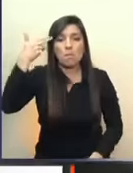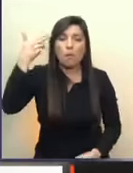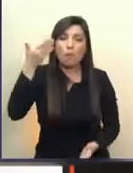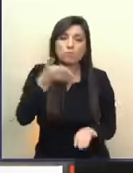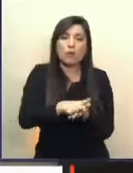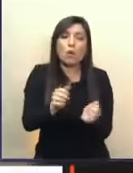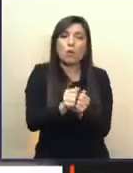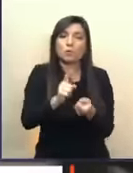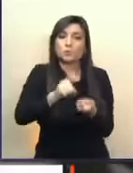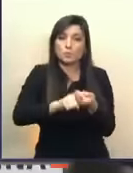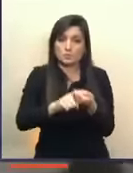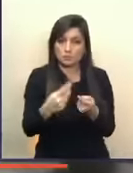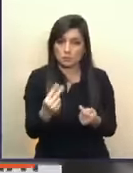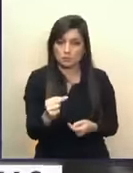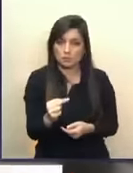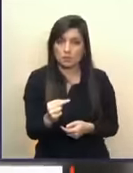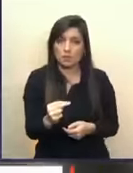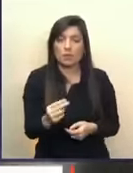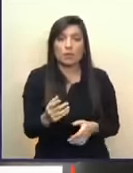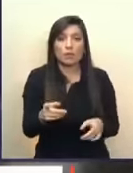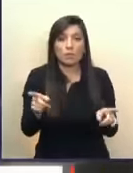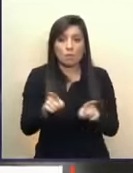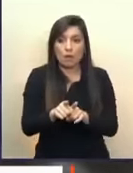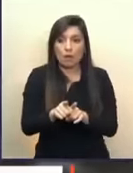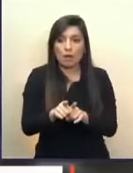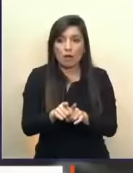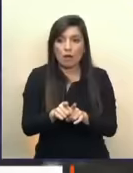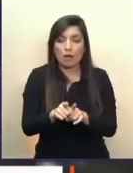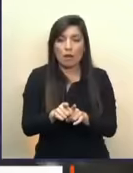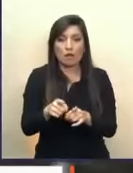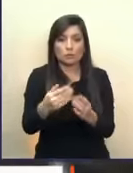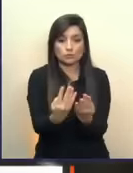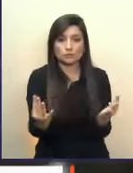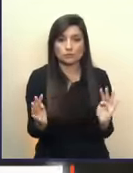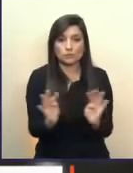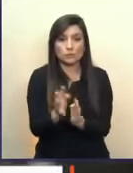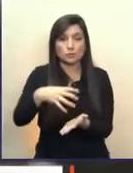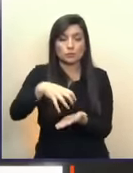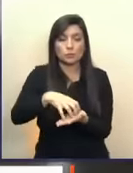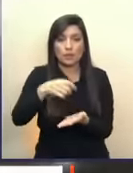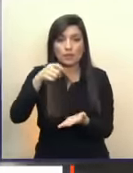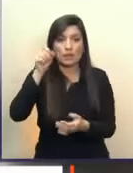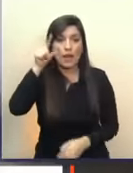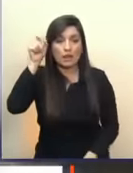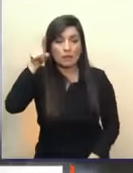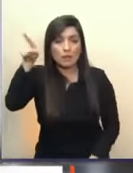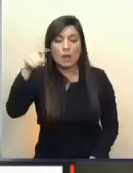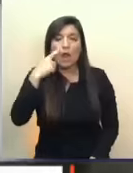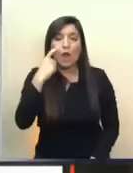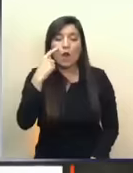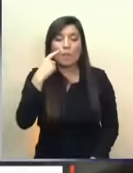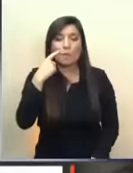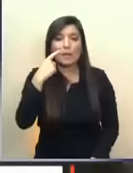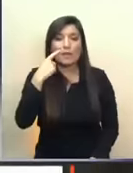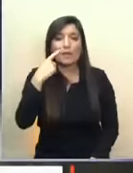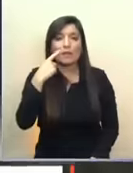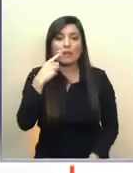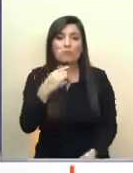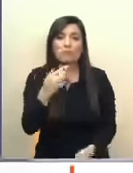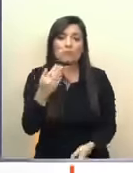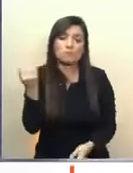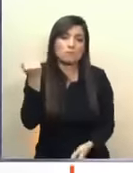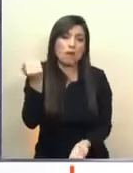Eva Braun. Completamente rodeados en su búnker en Berlín, el líder nazi se quitó la vida cuando la rendición alemana era